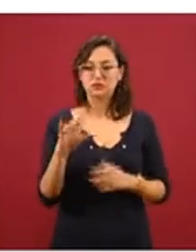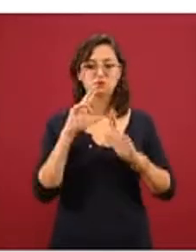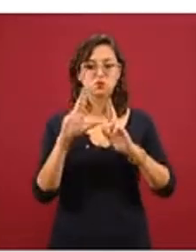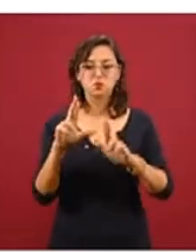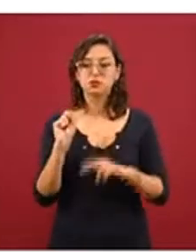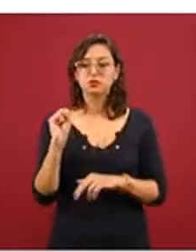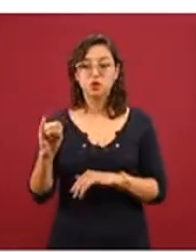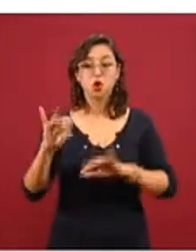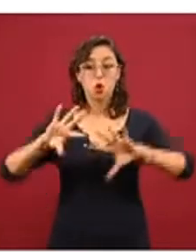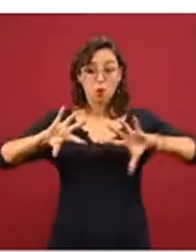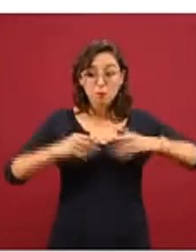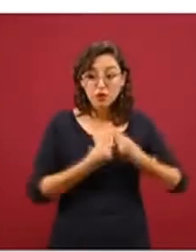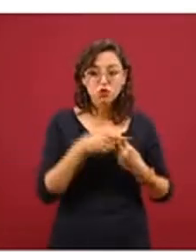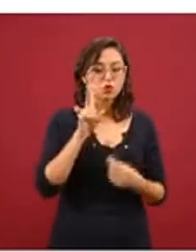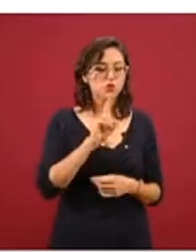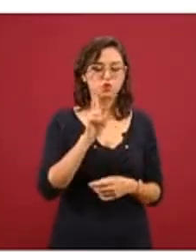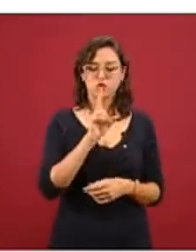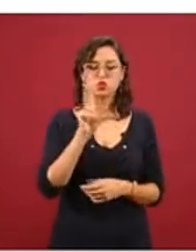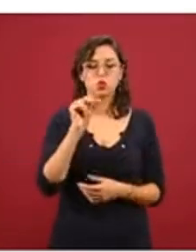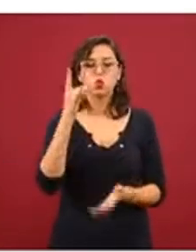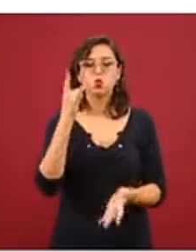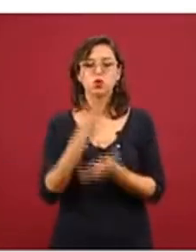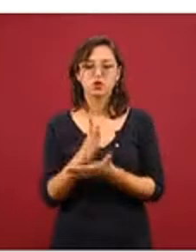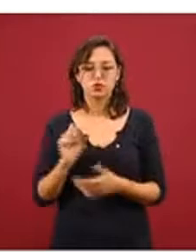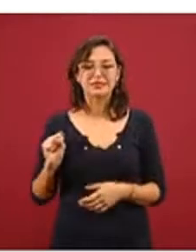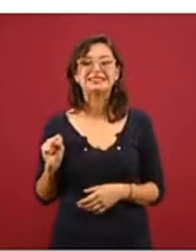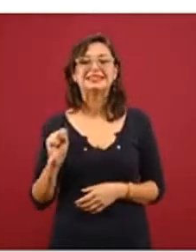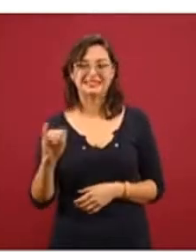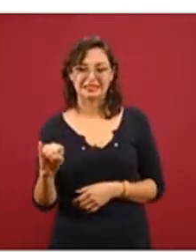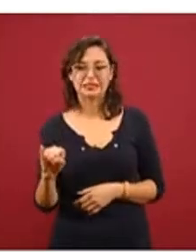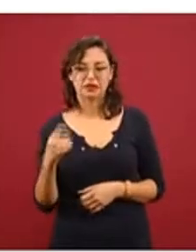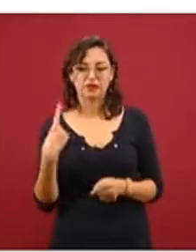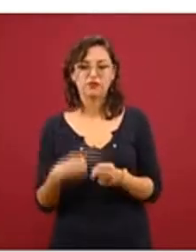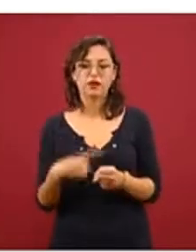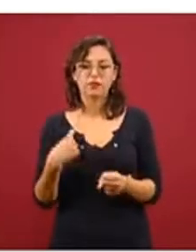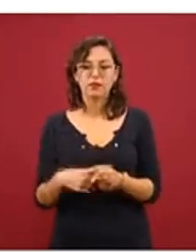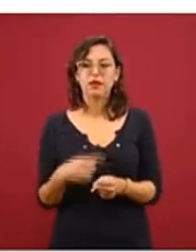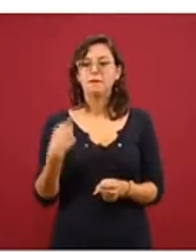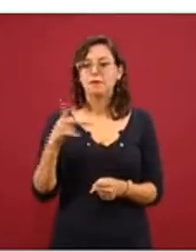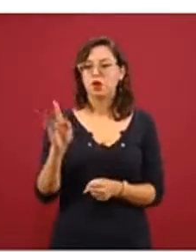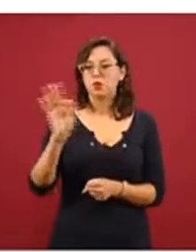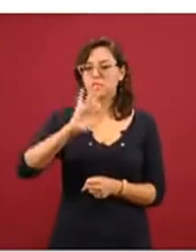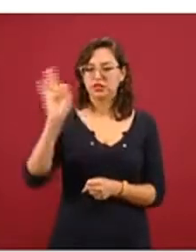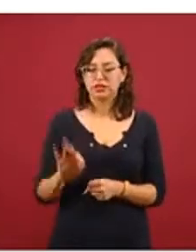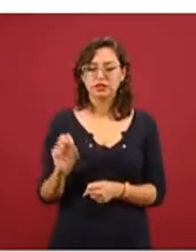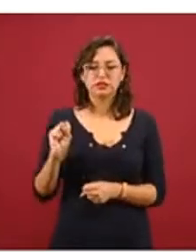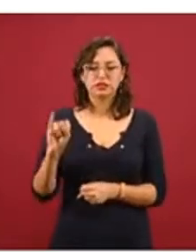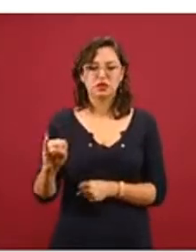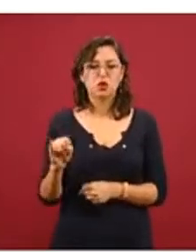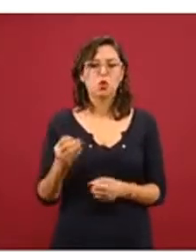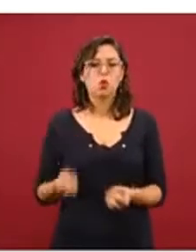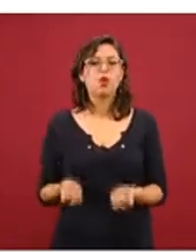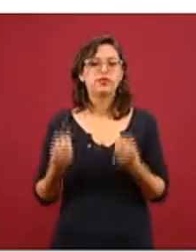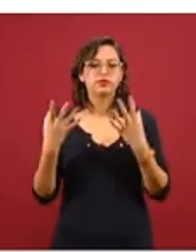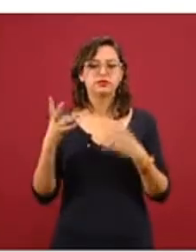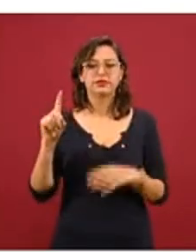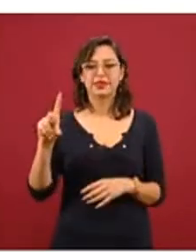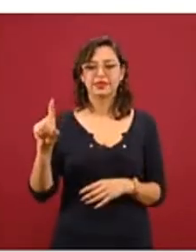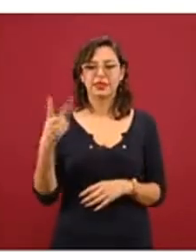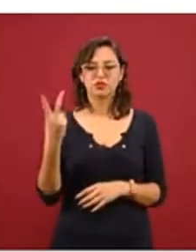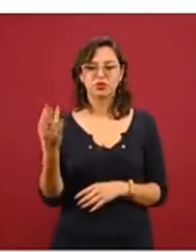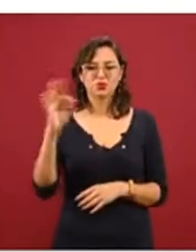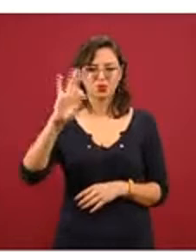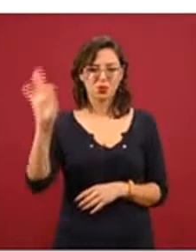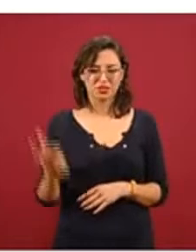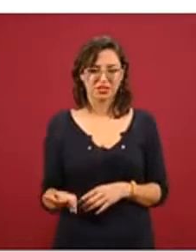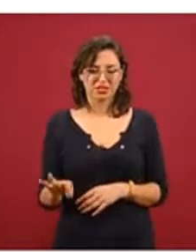no es total de pruebas, son los positivos. Pero veamos cómo está el porcentaje de positividad, 32%. Ya hemos